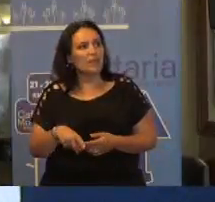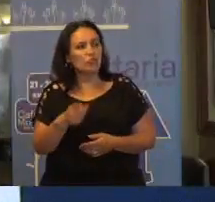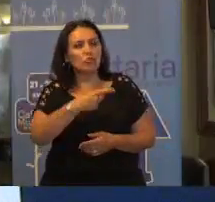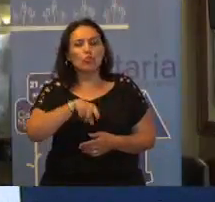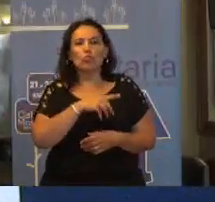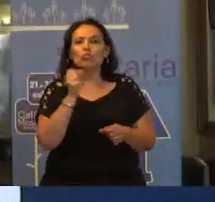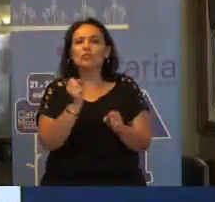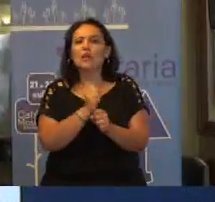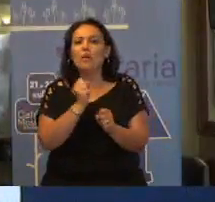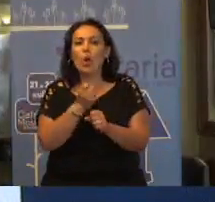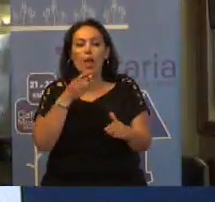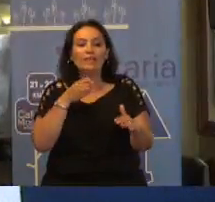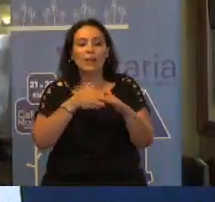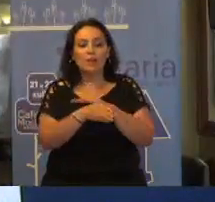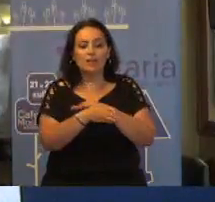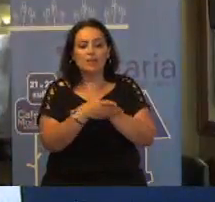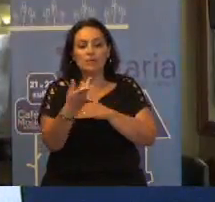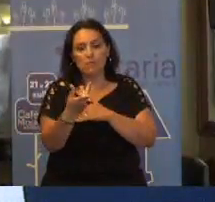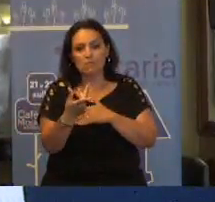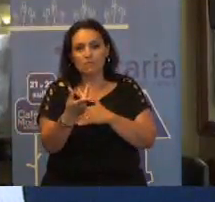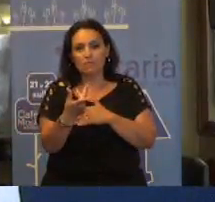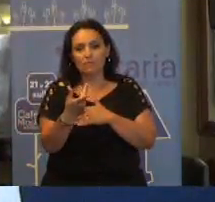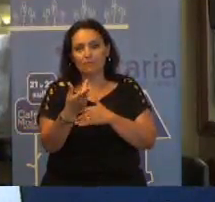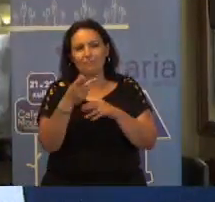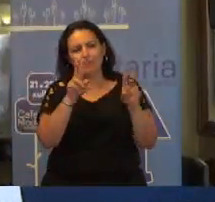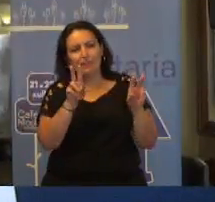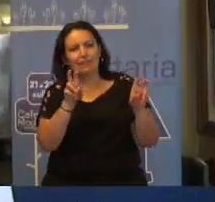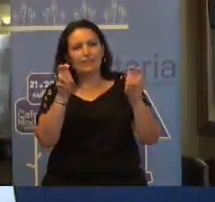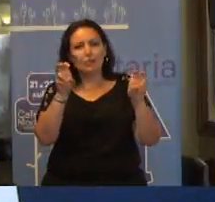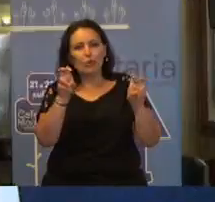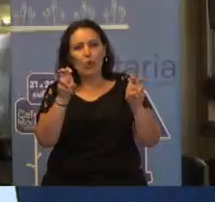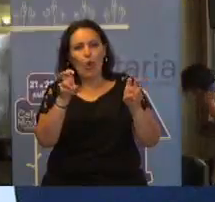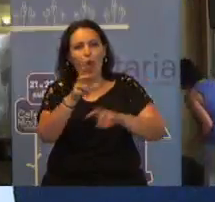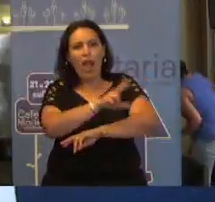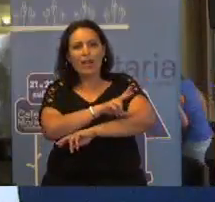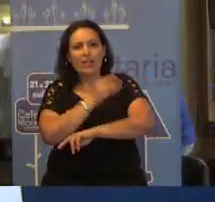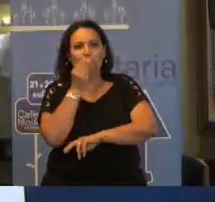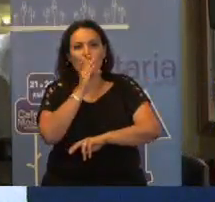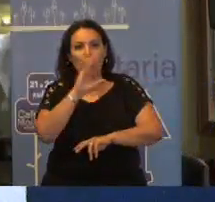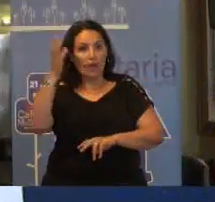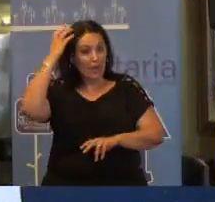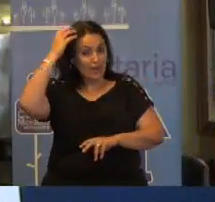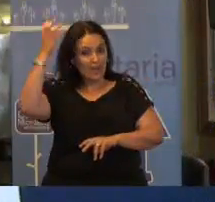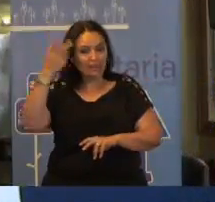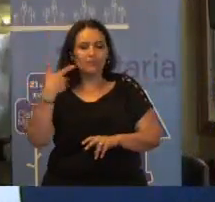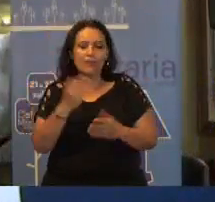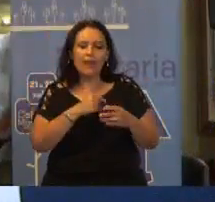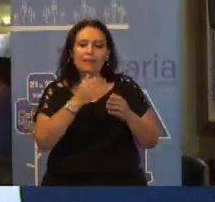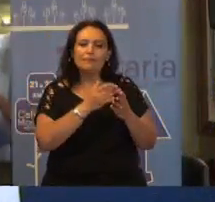traballando a través do mellor alcalde o Rei unha serie de conversas que son de liñas específicas